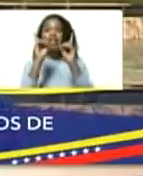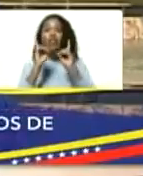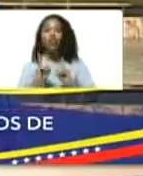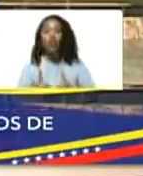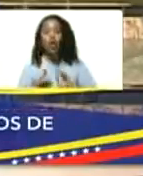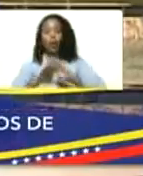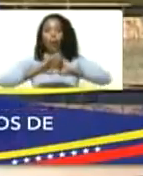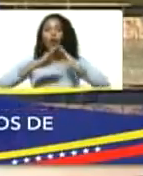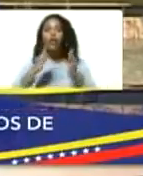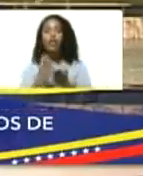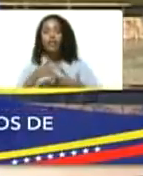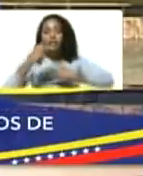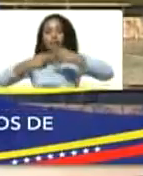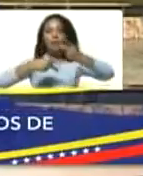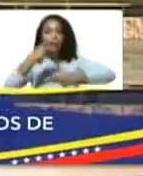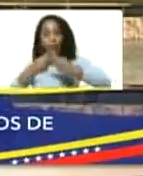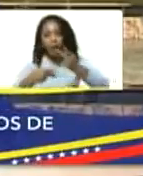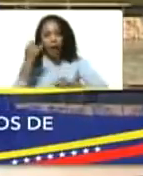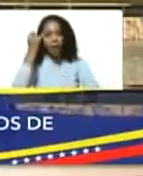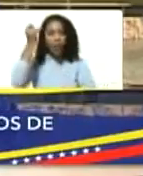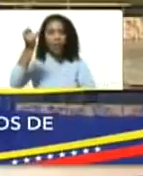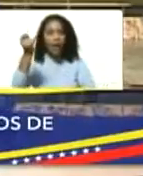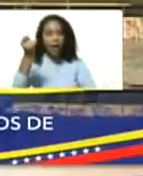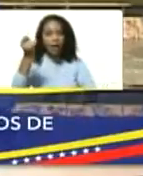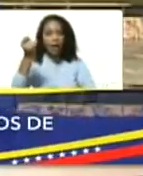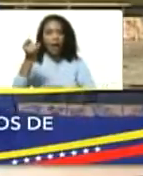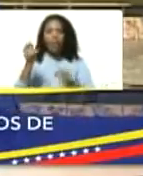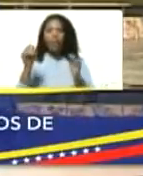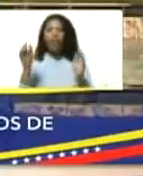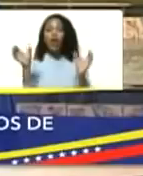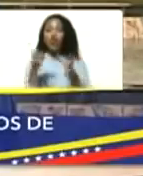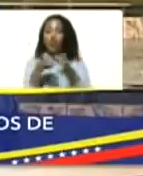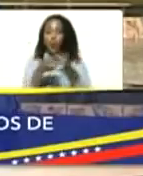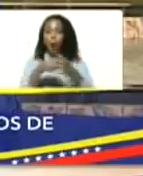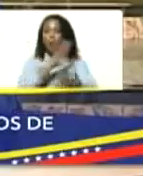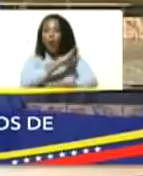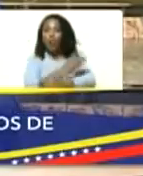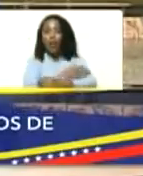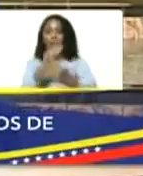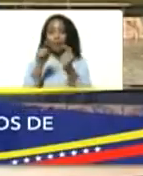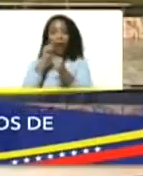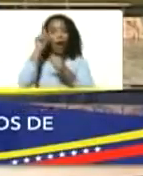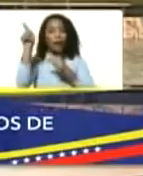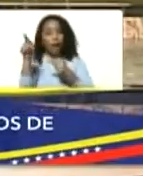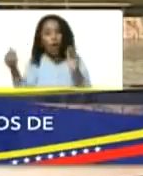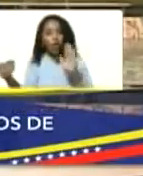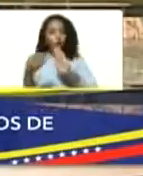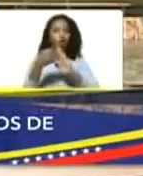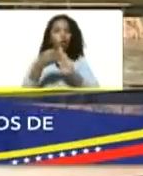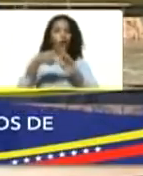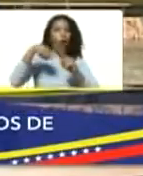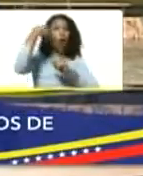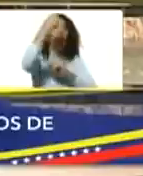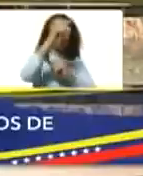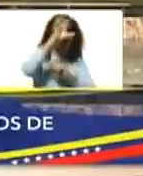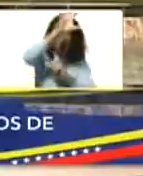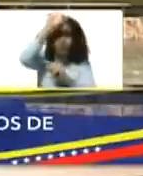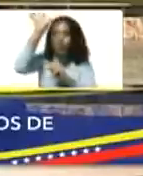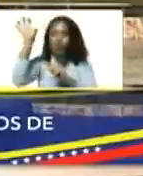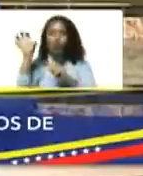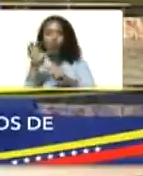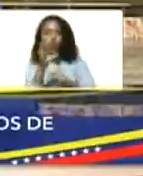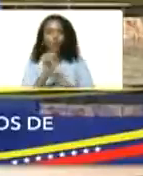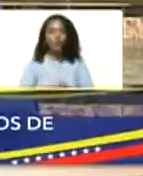son las decisiones ideológicas de los bloques de poder de occidente contra el resto de las potencias emergentes